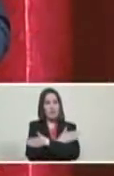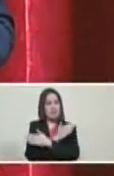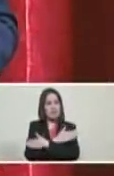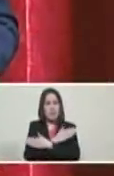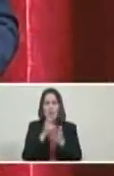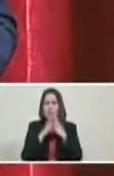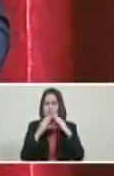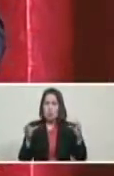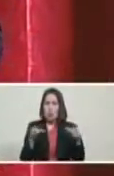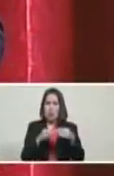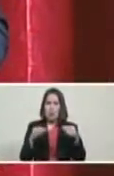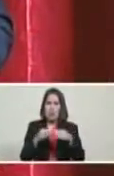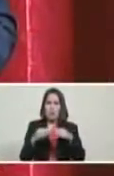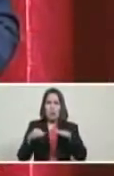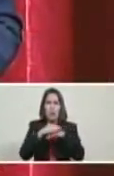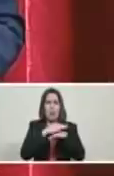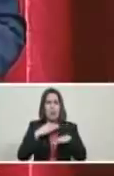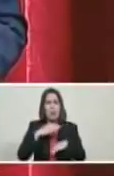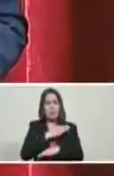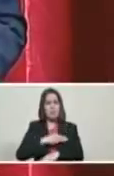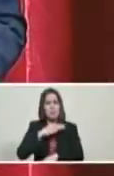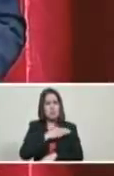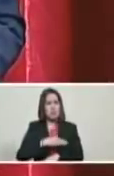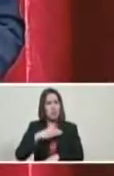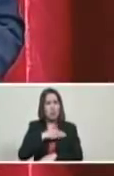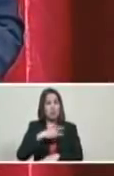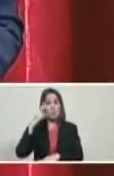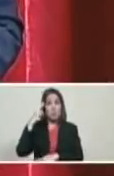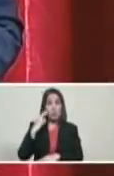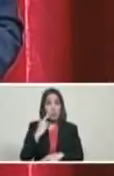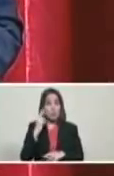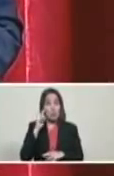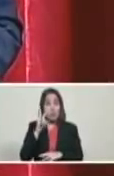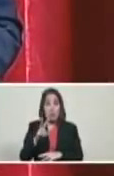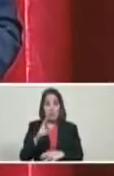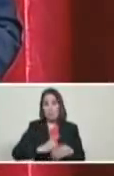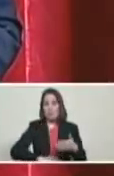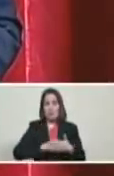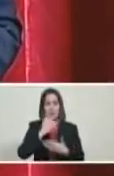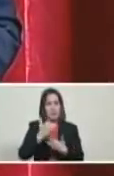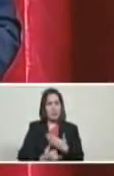de la micromisión Simón Rodríguez. Han hecho realidad el proyecto.